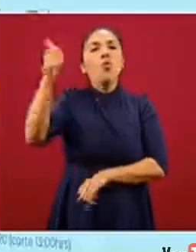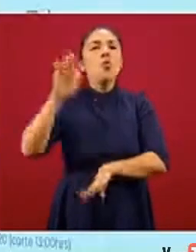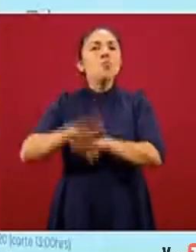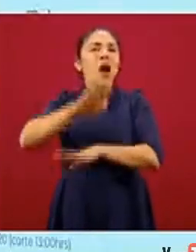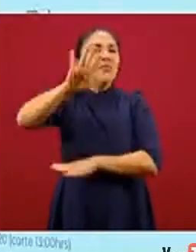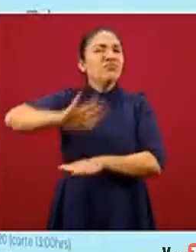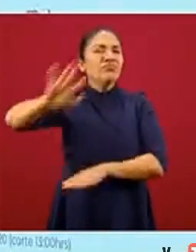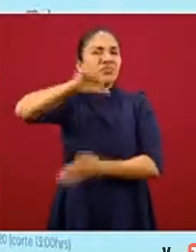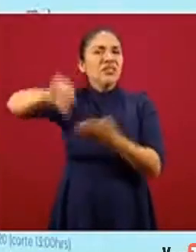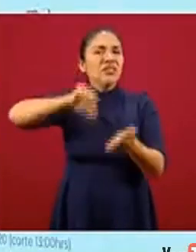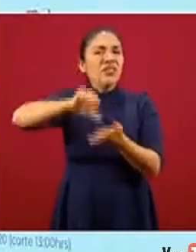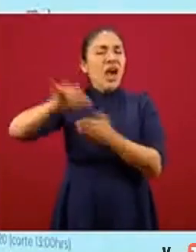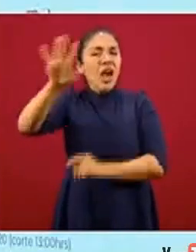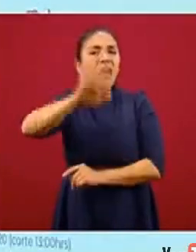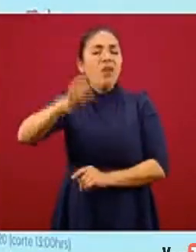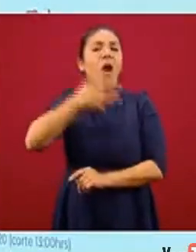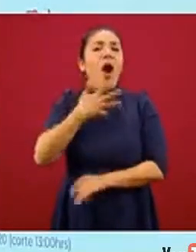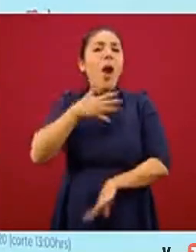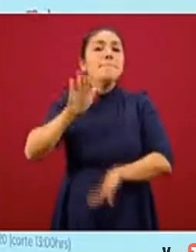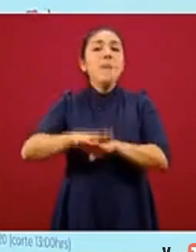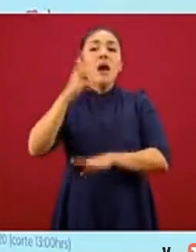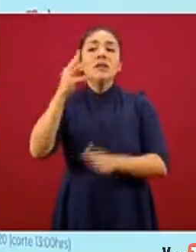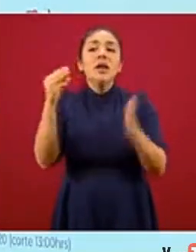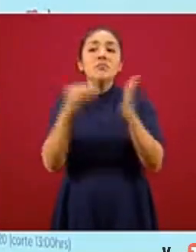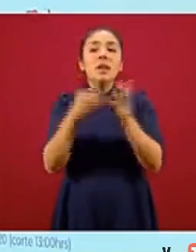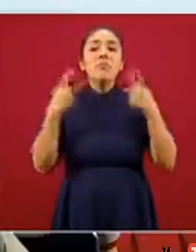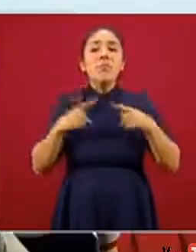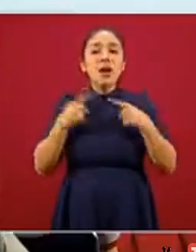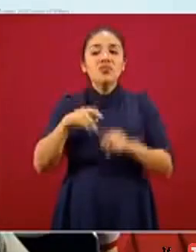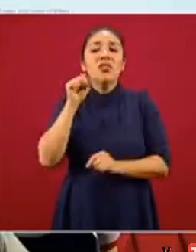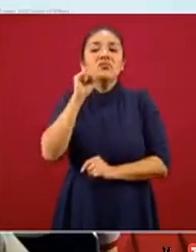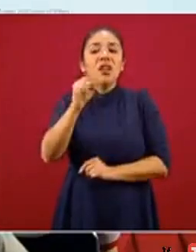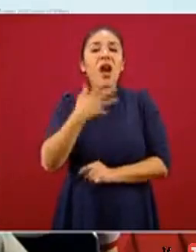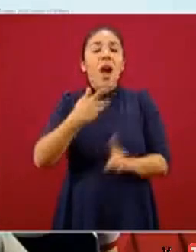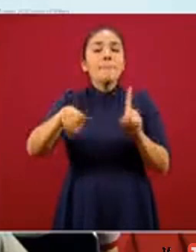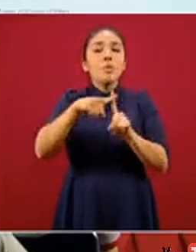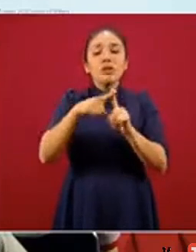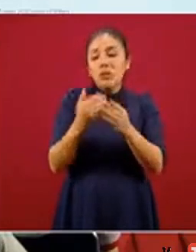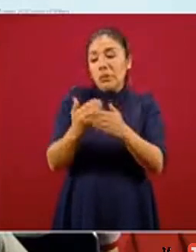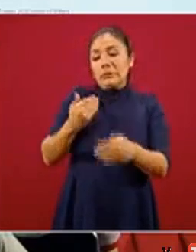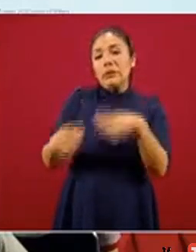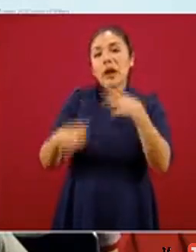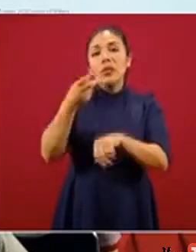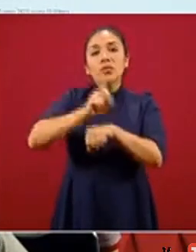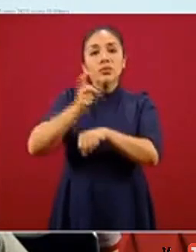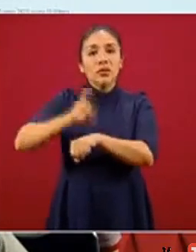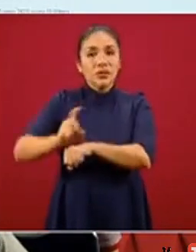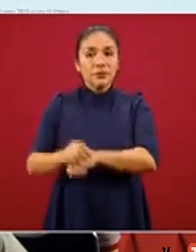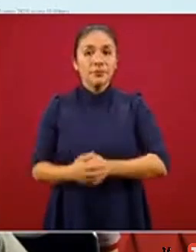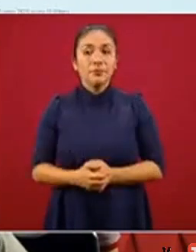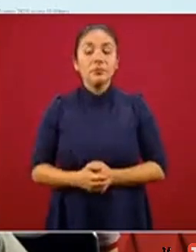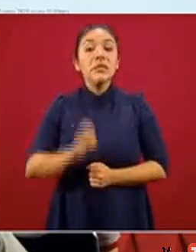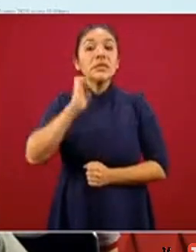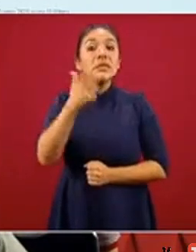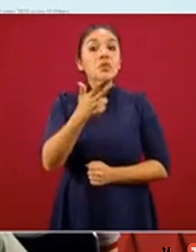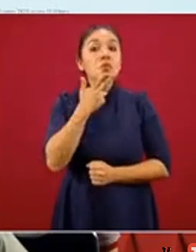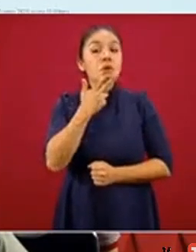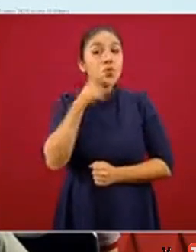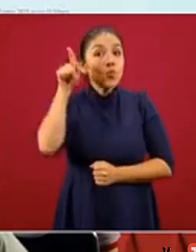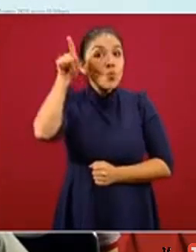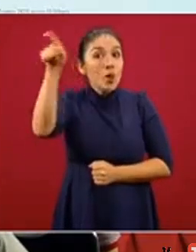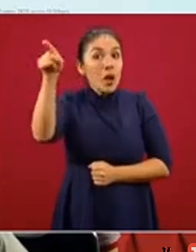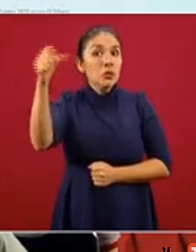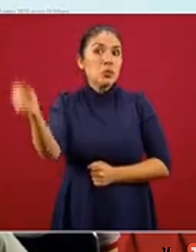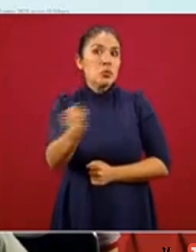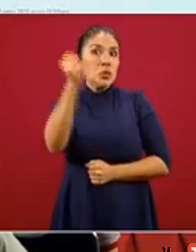centro, que están ya con más de 3,000 casos en los últimos 14 días. Chihuahua ha fluctuado, a veces